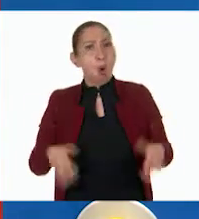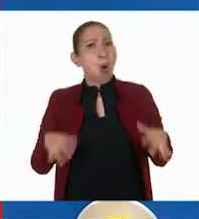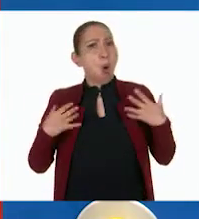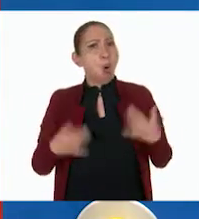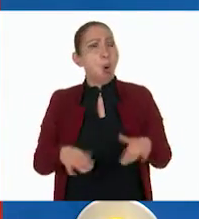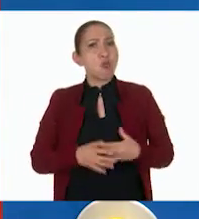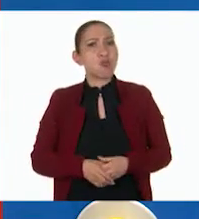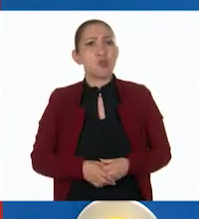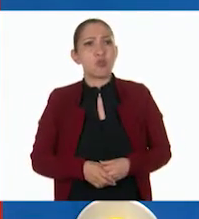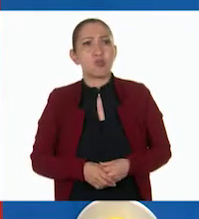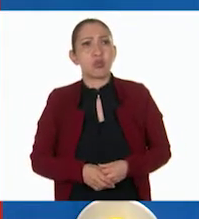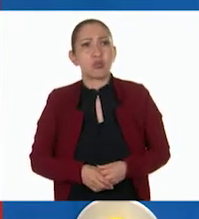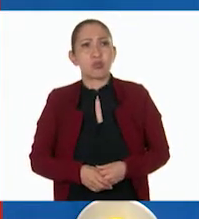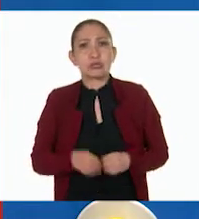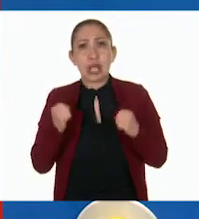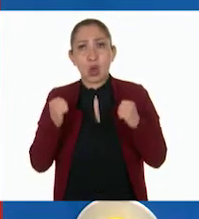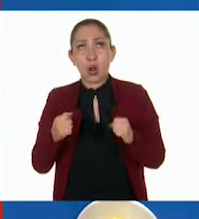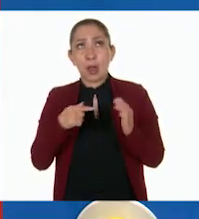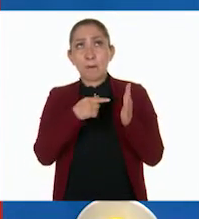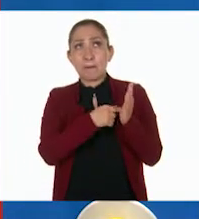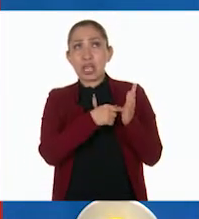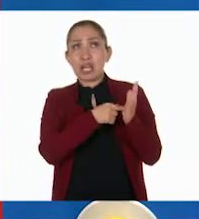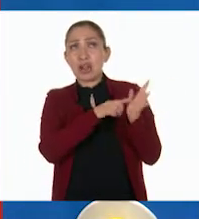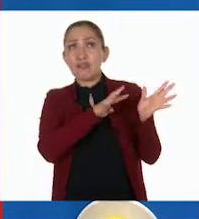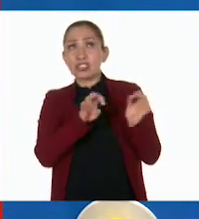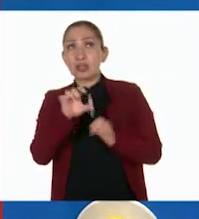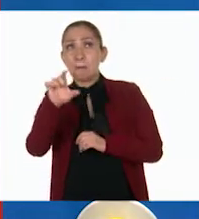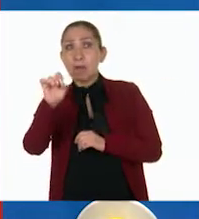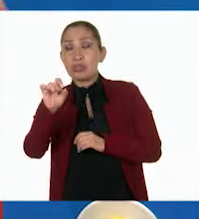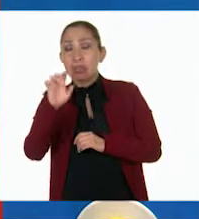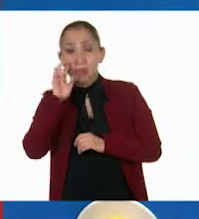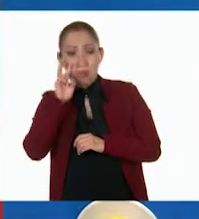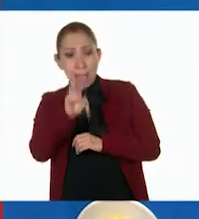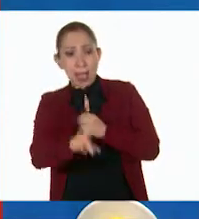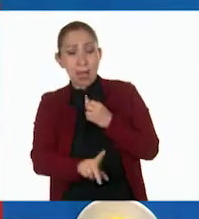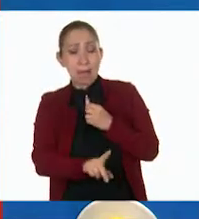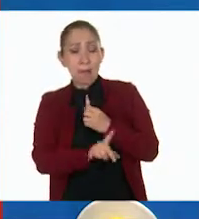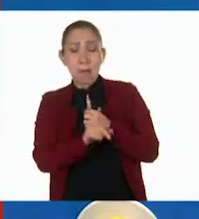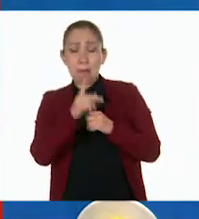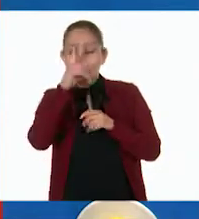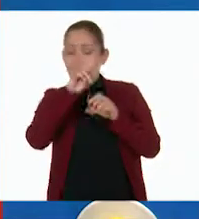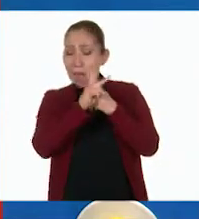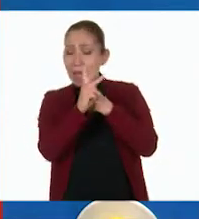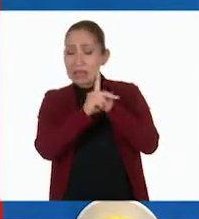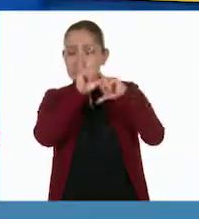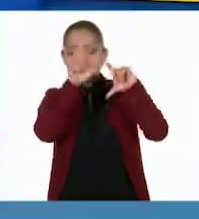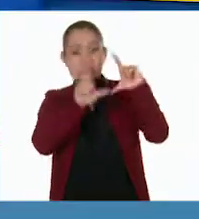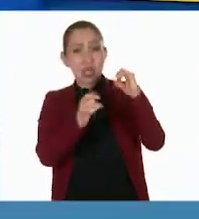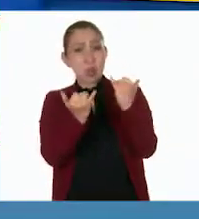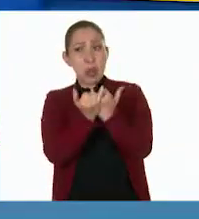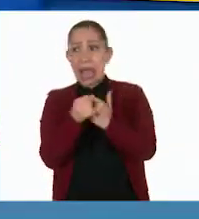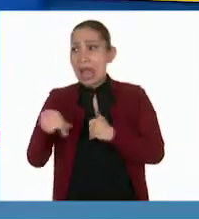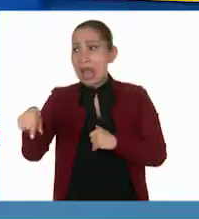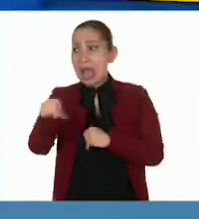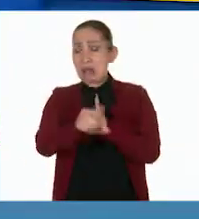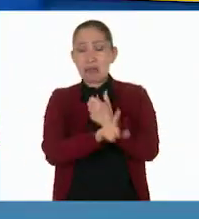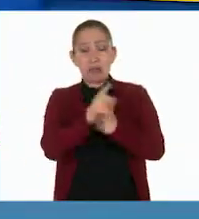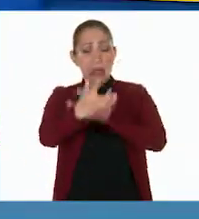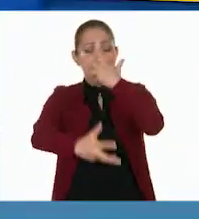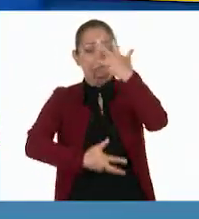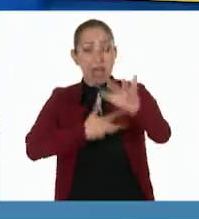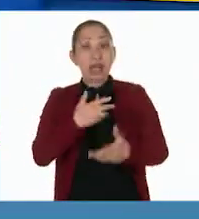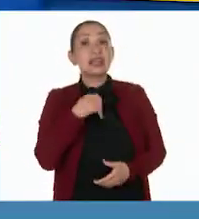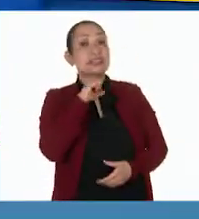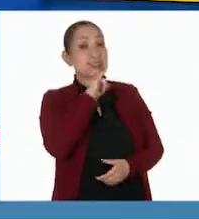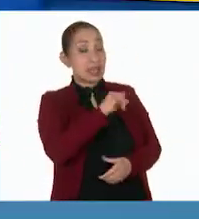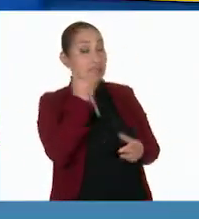¡Wow! Seguro que para 1920 el país se parecía bastante a este salón. Sí, durante los